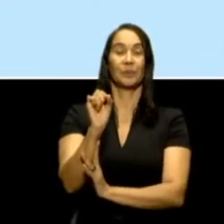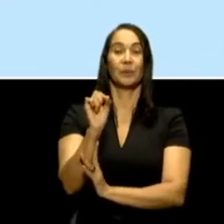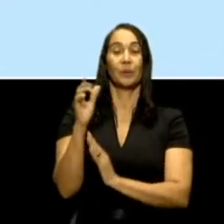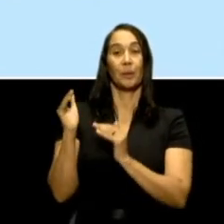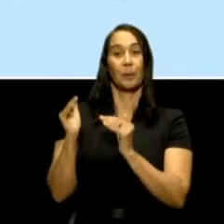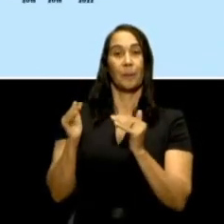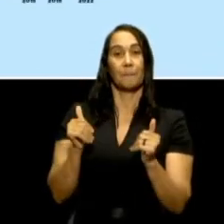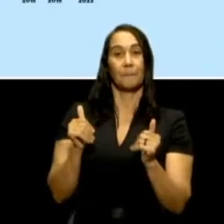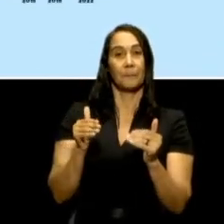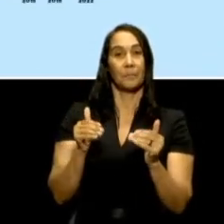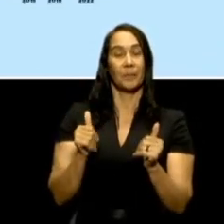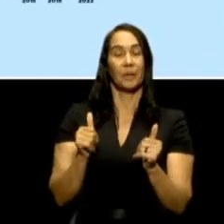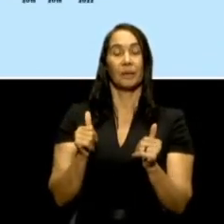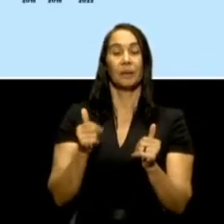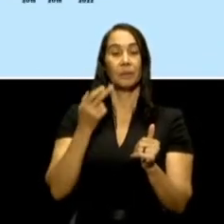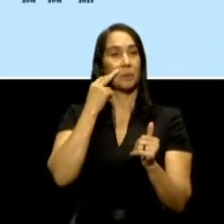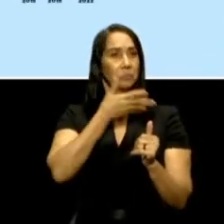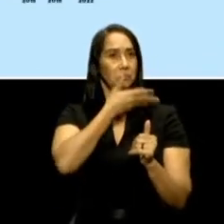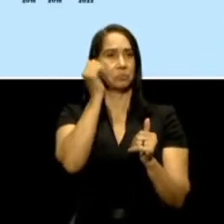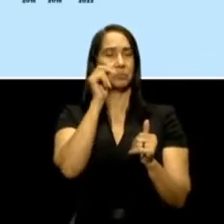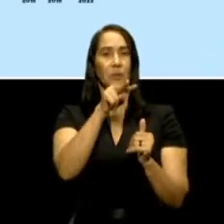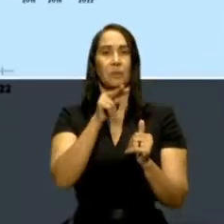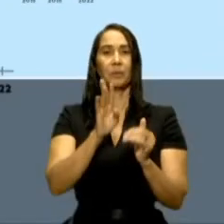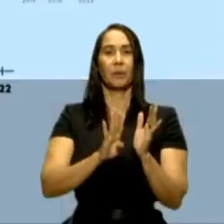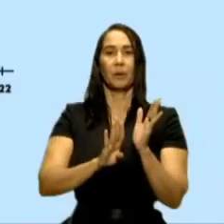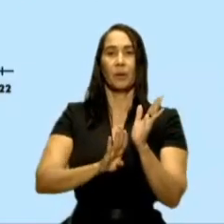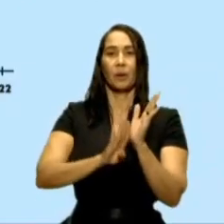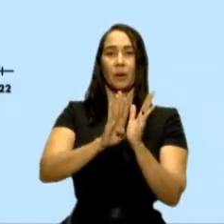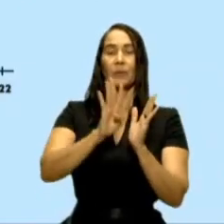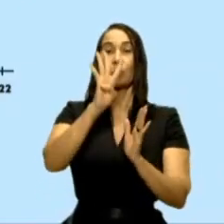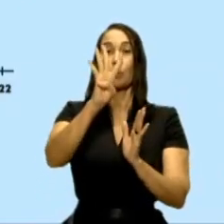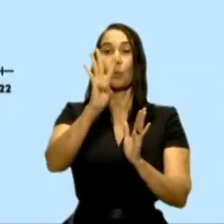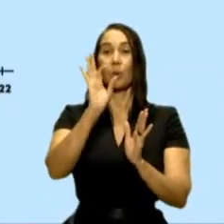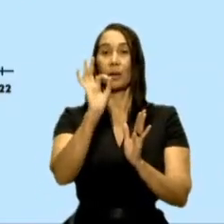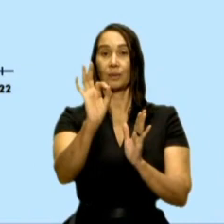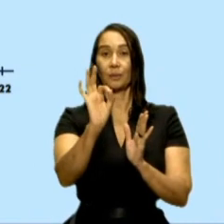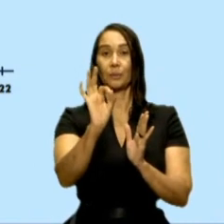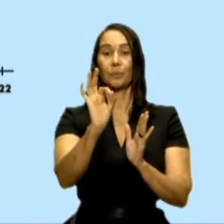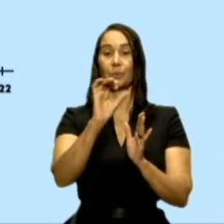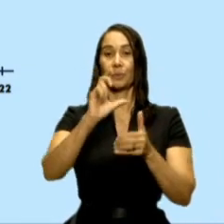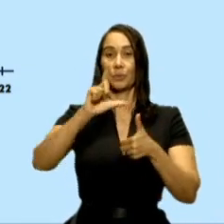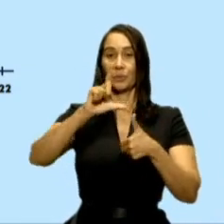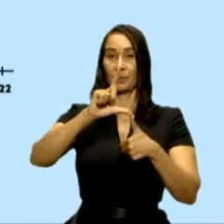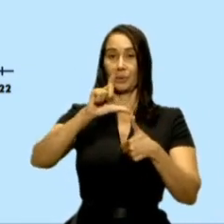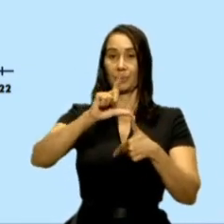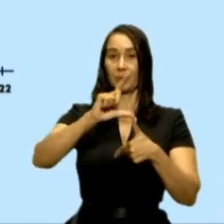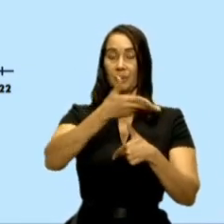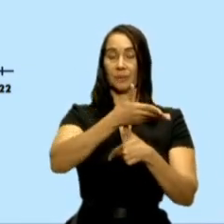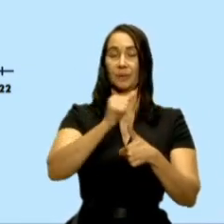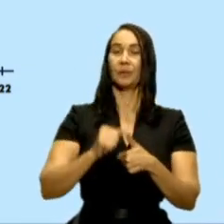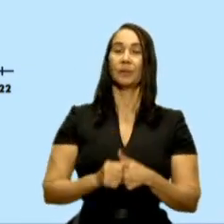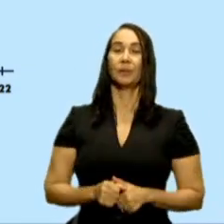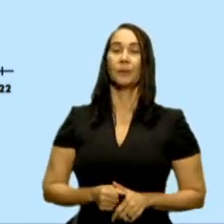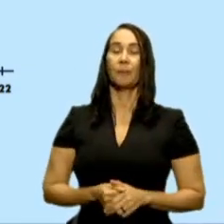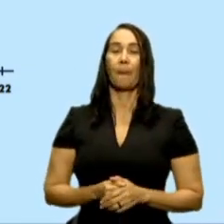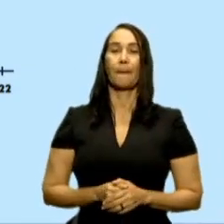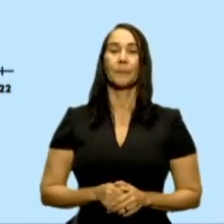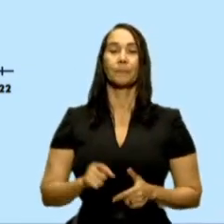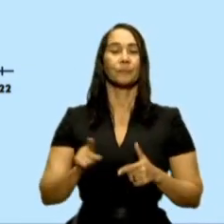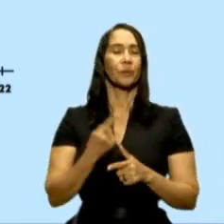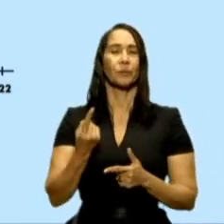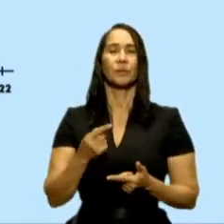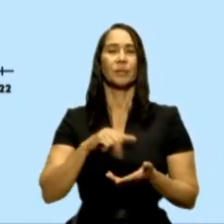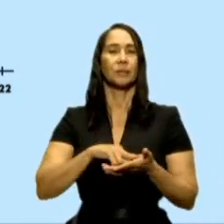Panamá, que no lo veo ahí, avanzó solamente 4 de los de América Latina. Entonces,